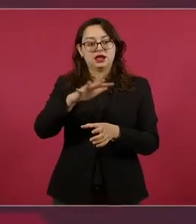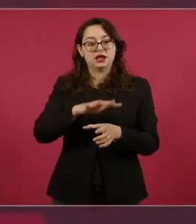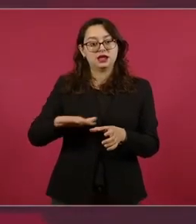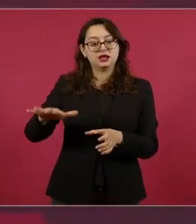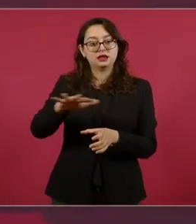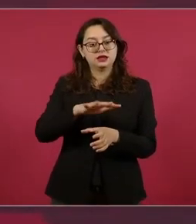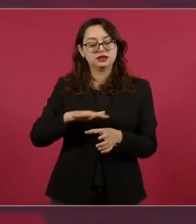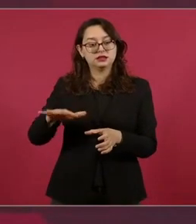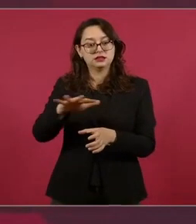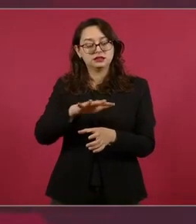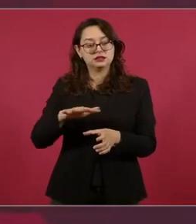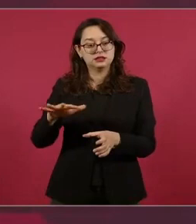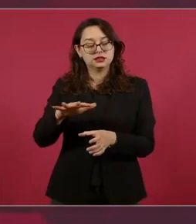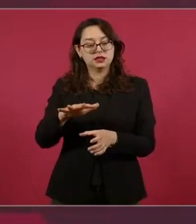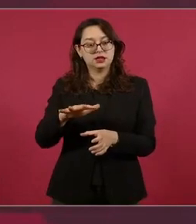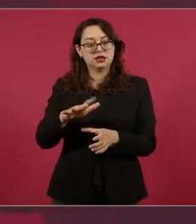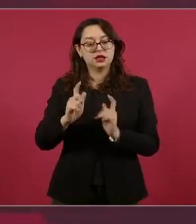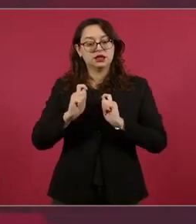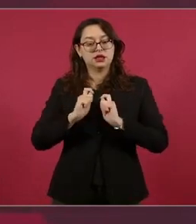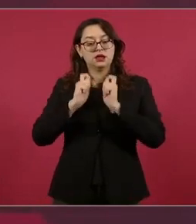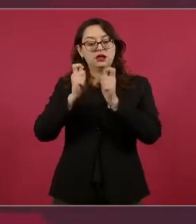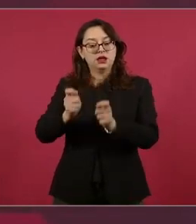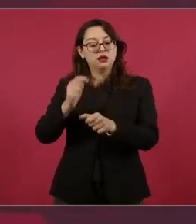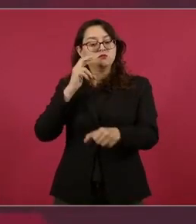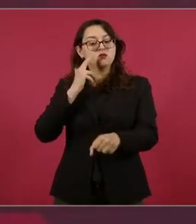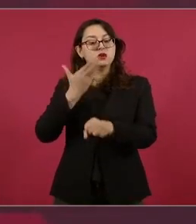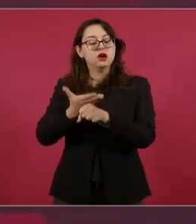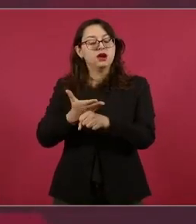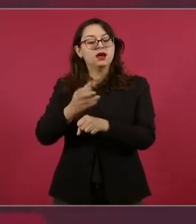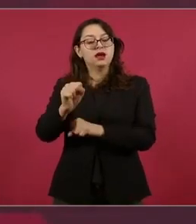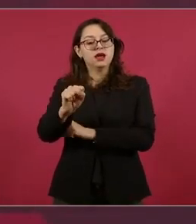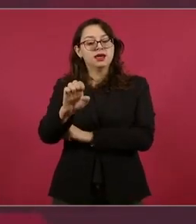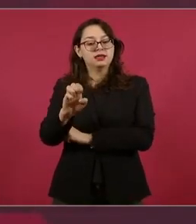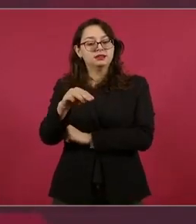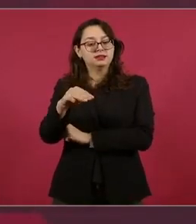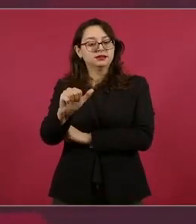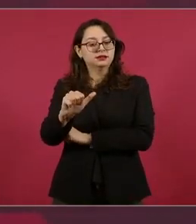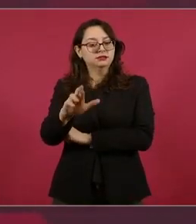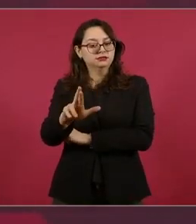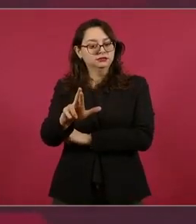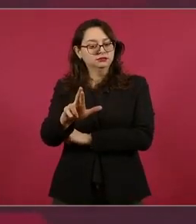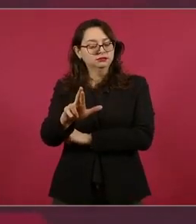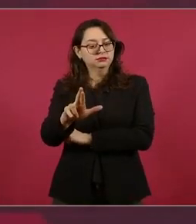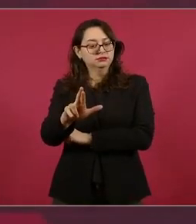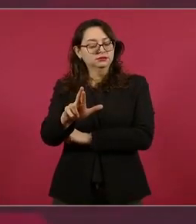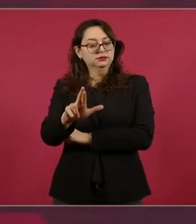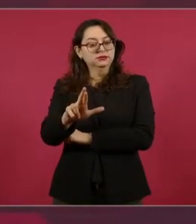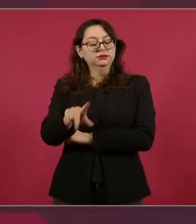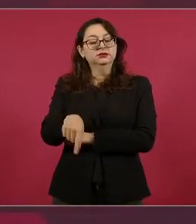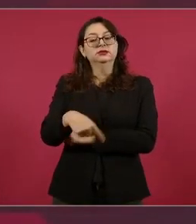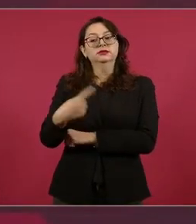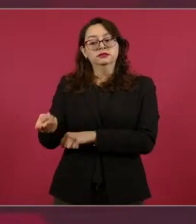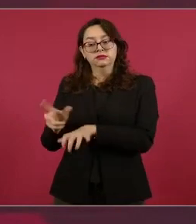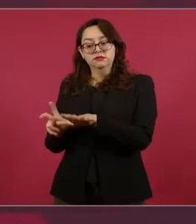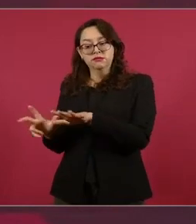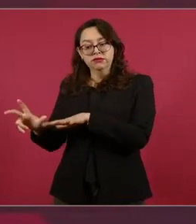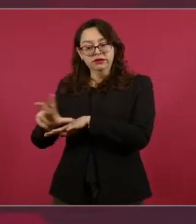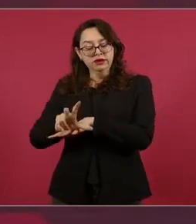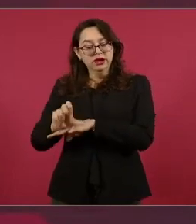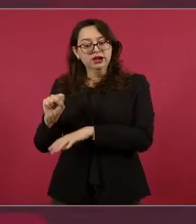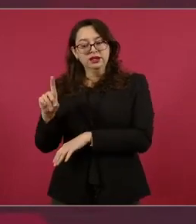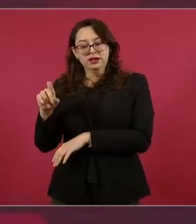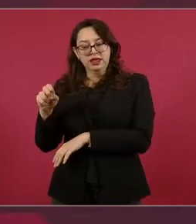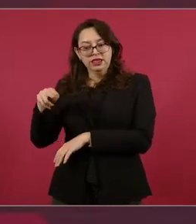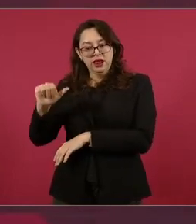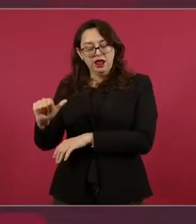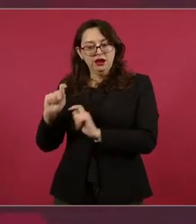El tren del ismo del sureste y defensa